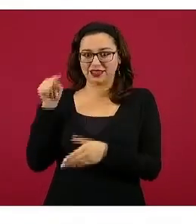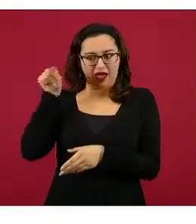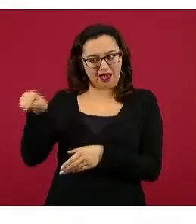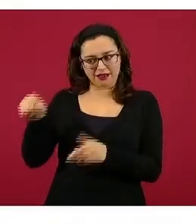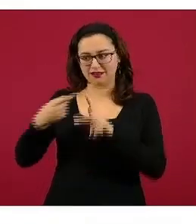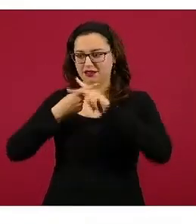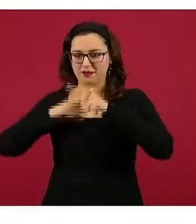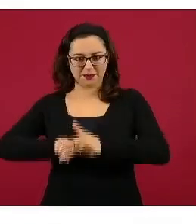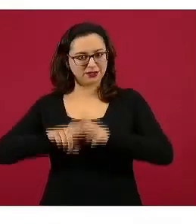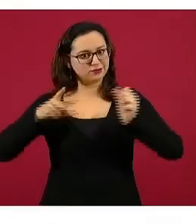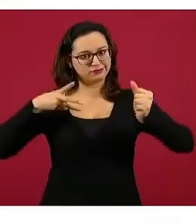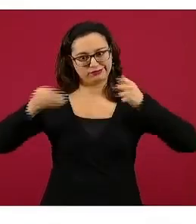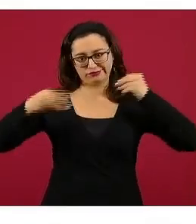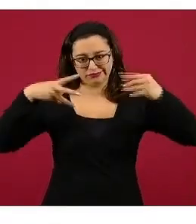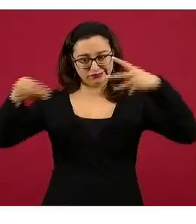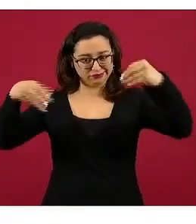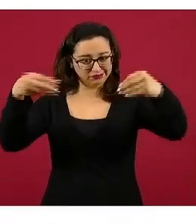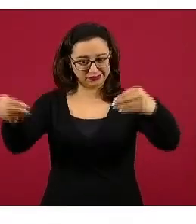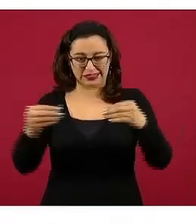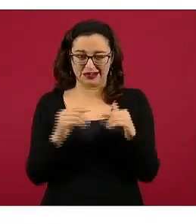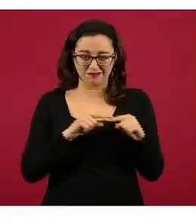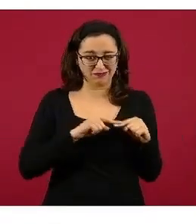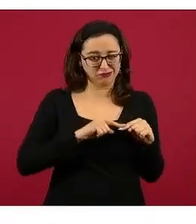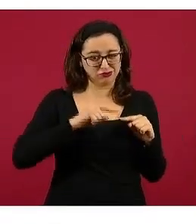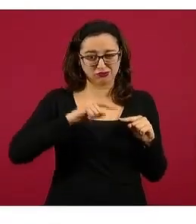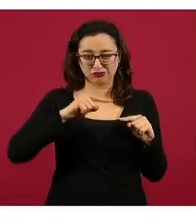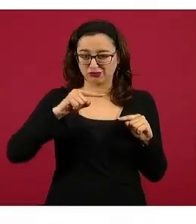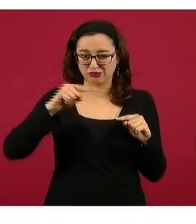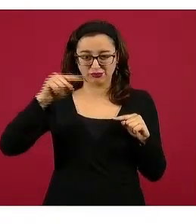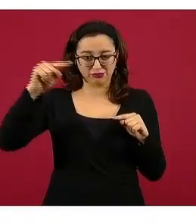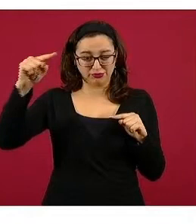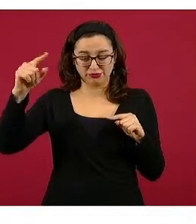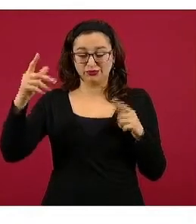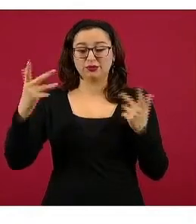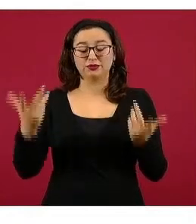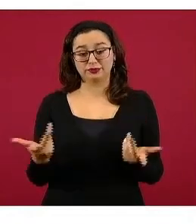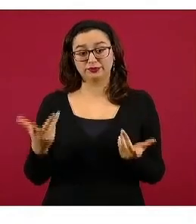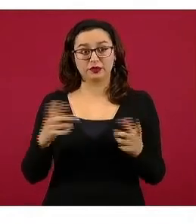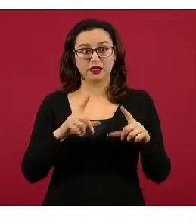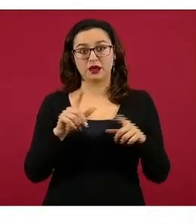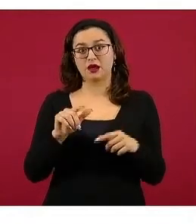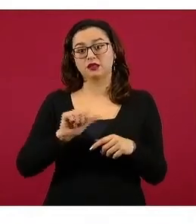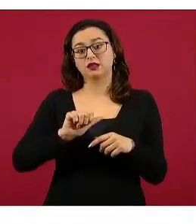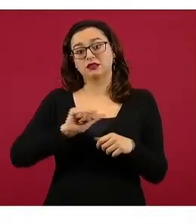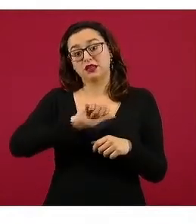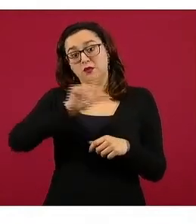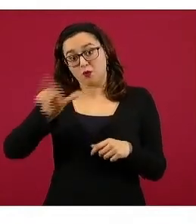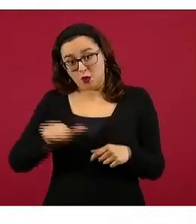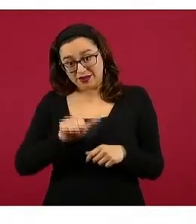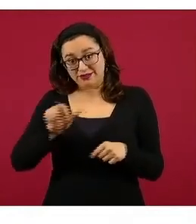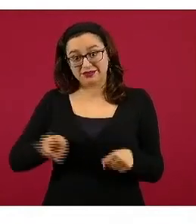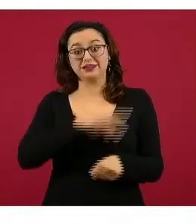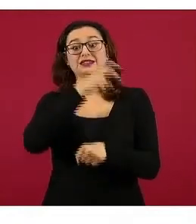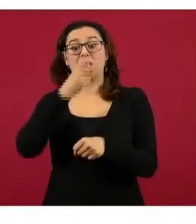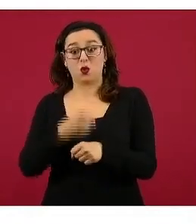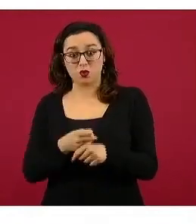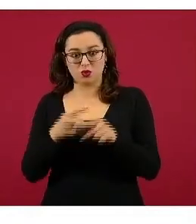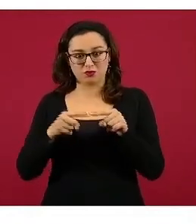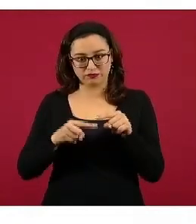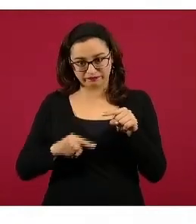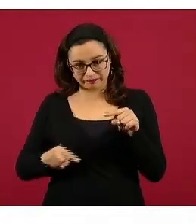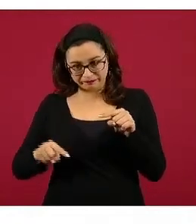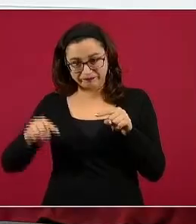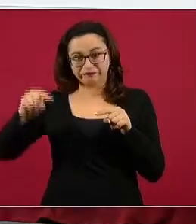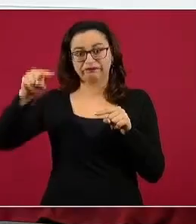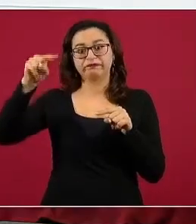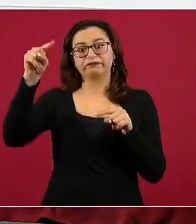epidémico en las semanas iniciales de toda la curva epidémica a nivel de país, pero después tuvo este segundo pico importante hasta